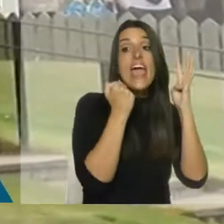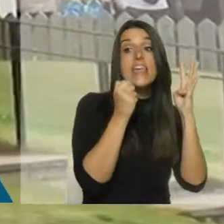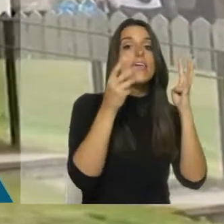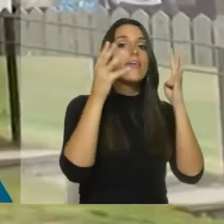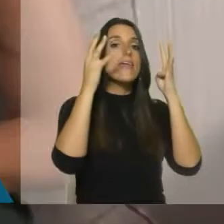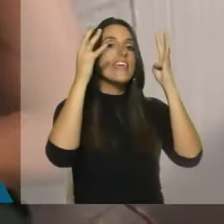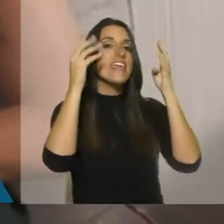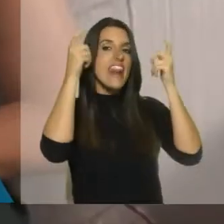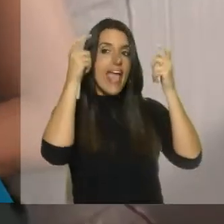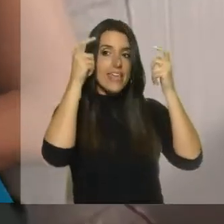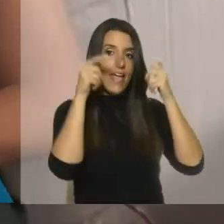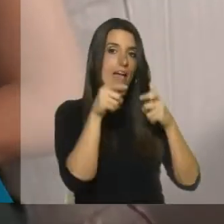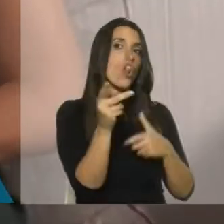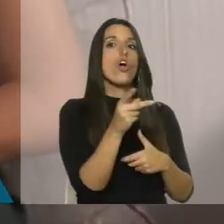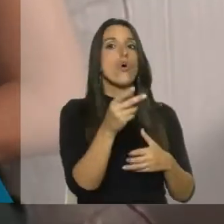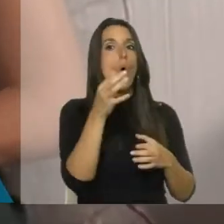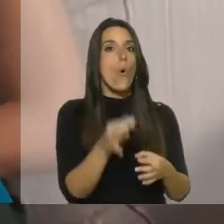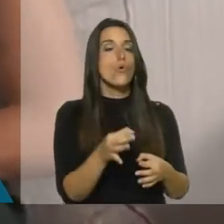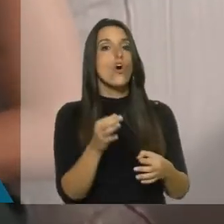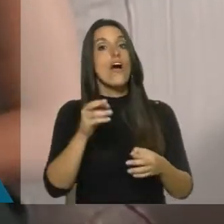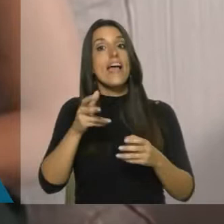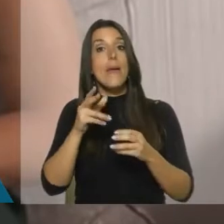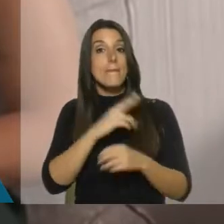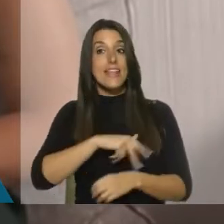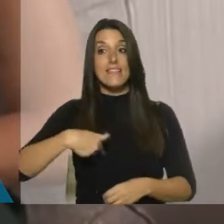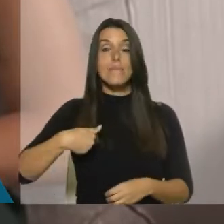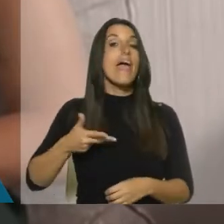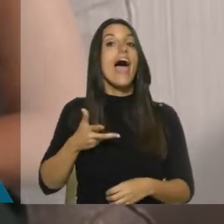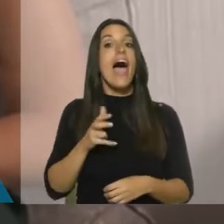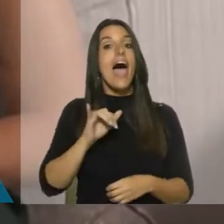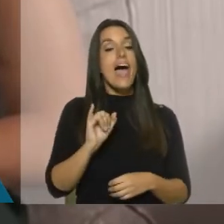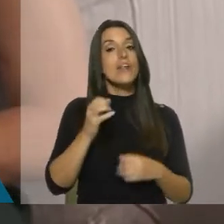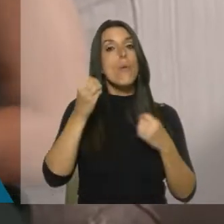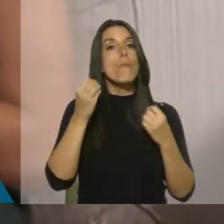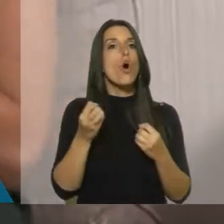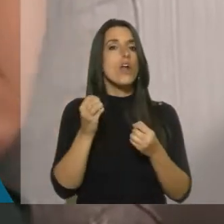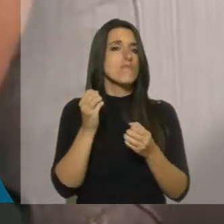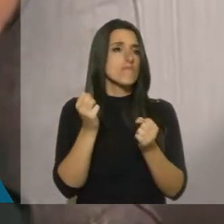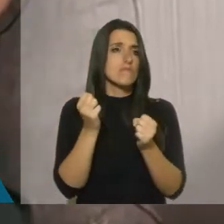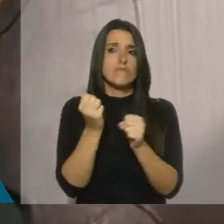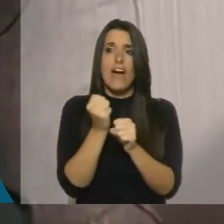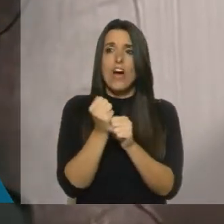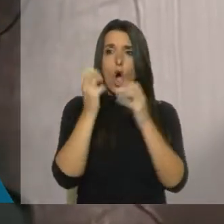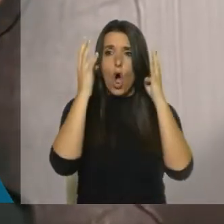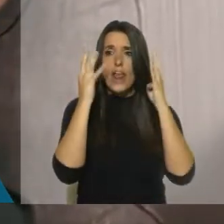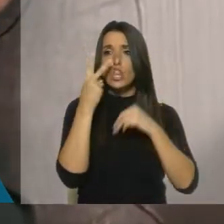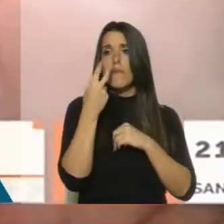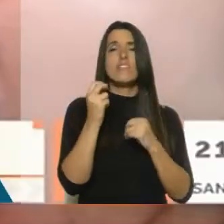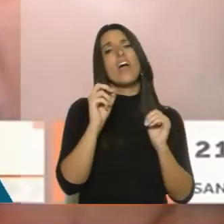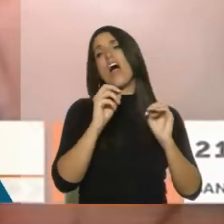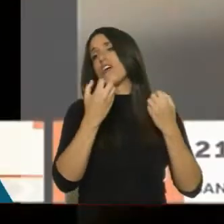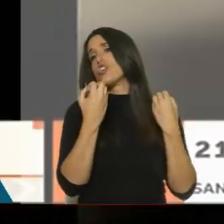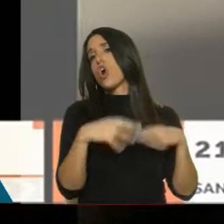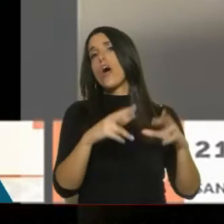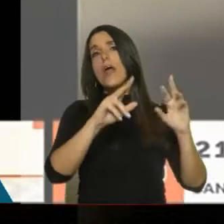más, se cuestionó el sitio del príncipe Harry y sus descendientes tras su abandono de deberes reales en el año 2020, o el del